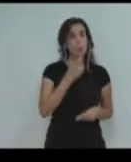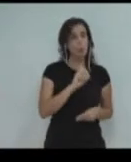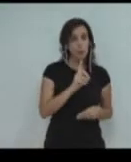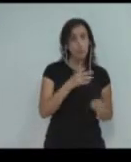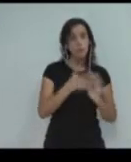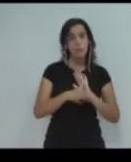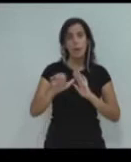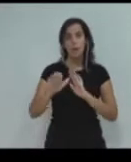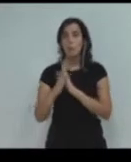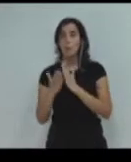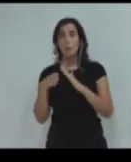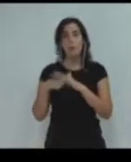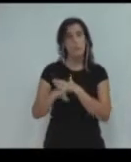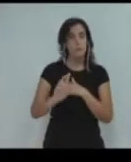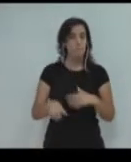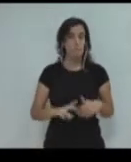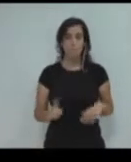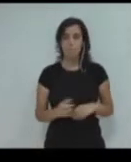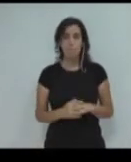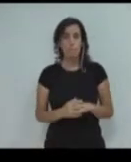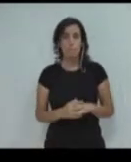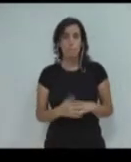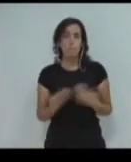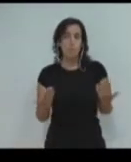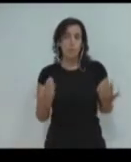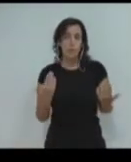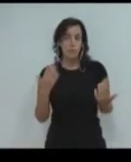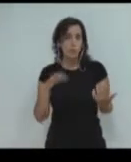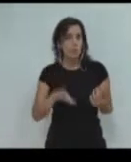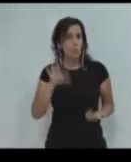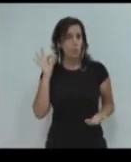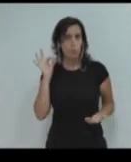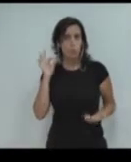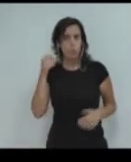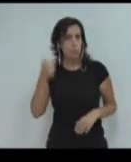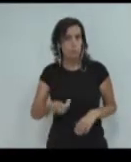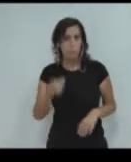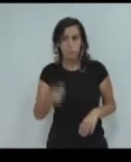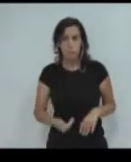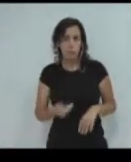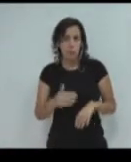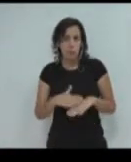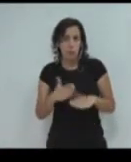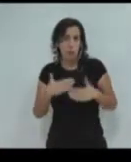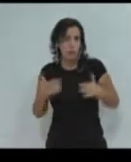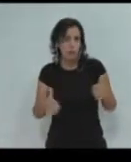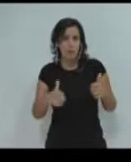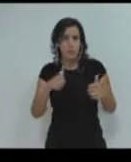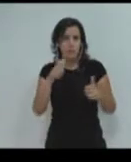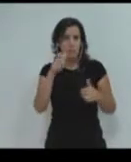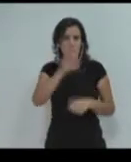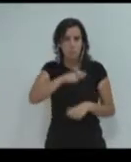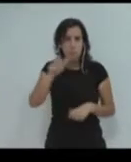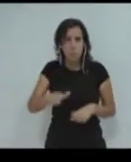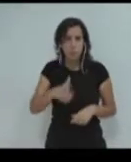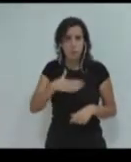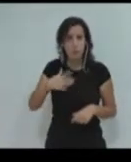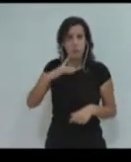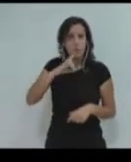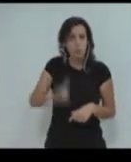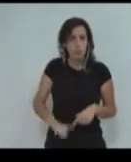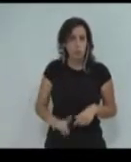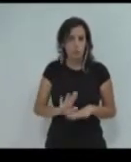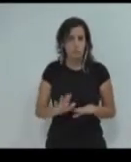no te va a salir accesible. Desde luego es una opción enorme para cualquier persona que quiera el formato